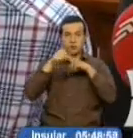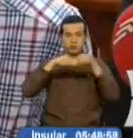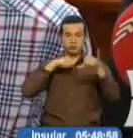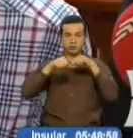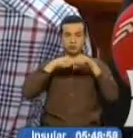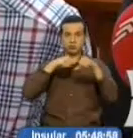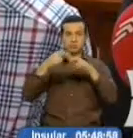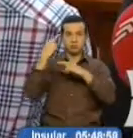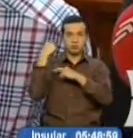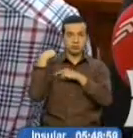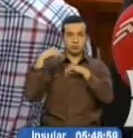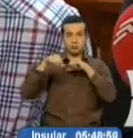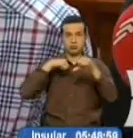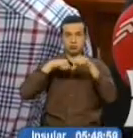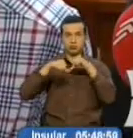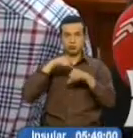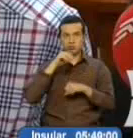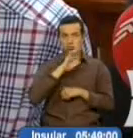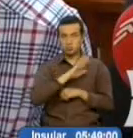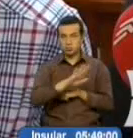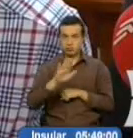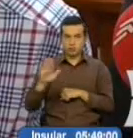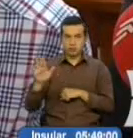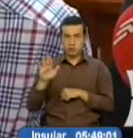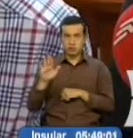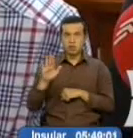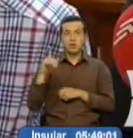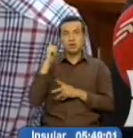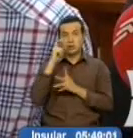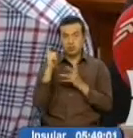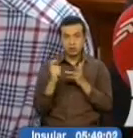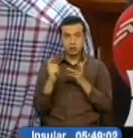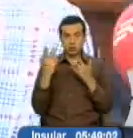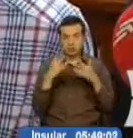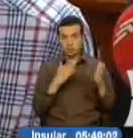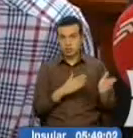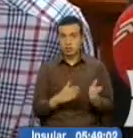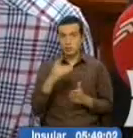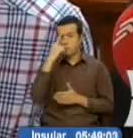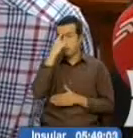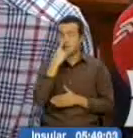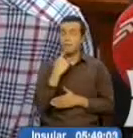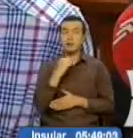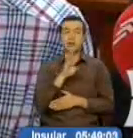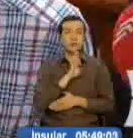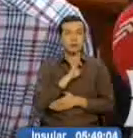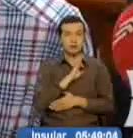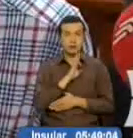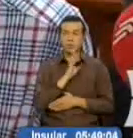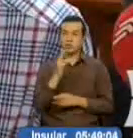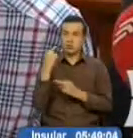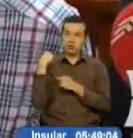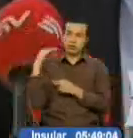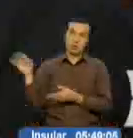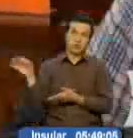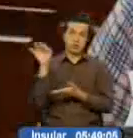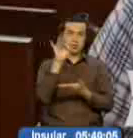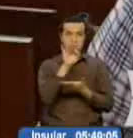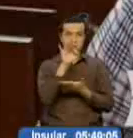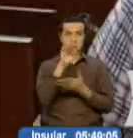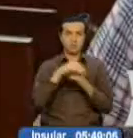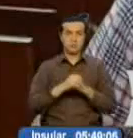los cargos administrativos. Se debe definir perfiles técnicos para ocupar estos cargos.